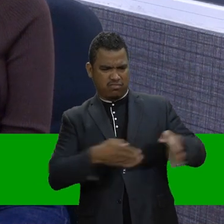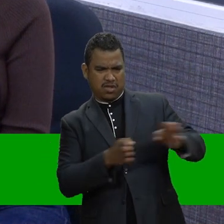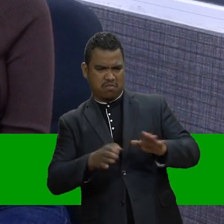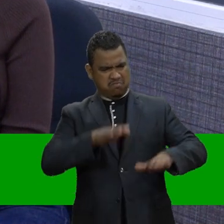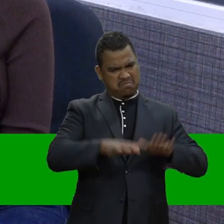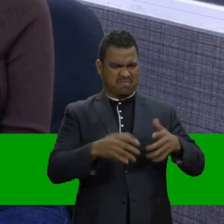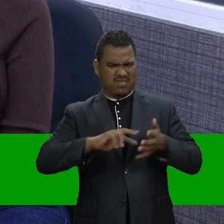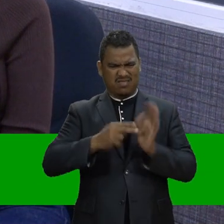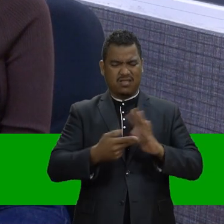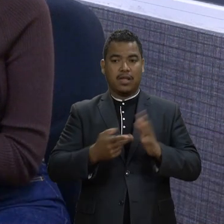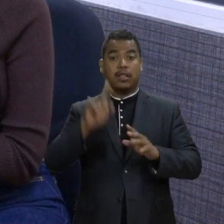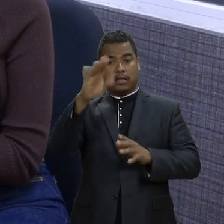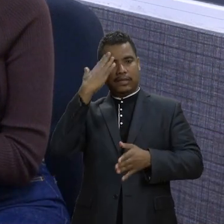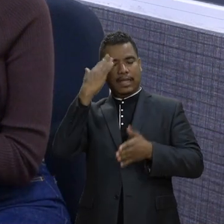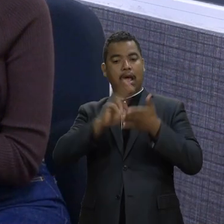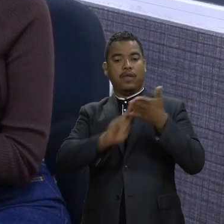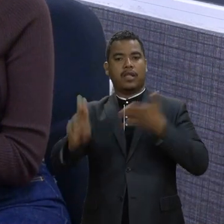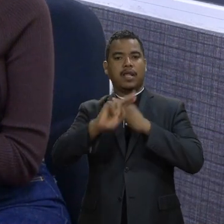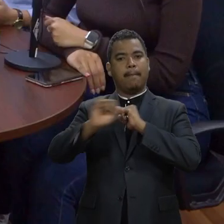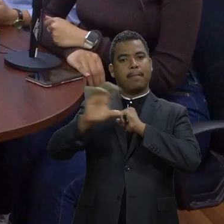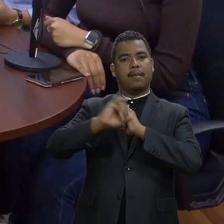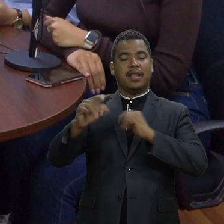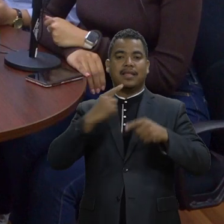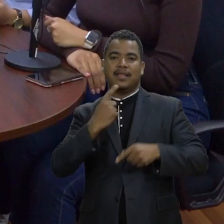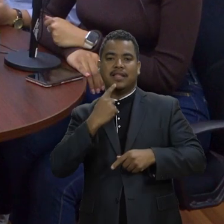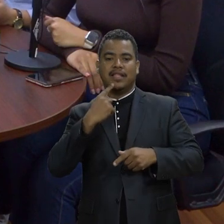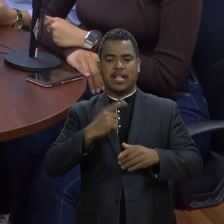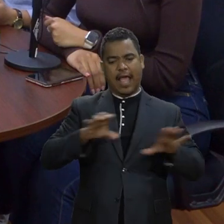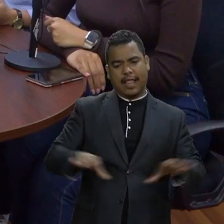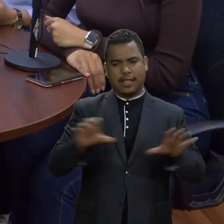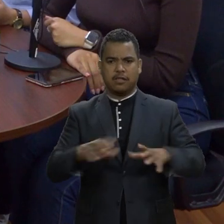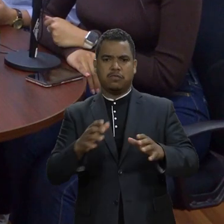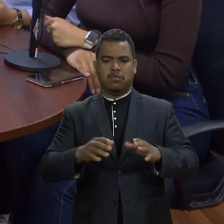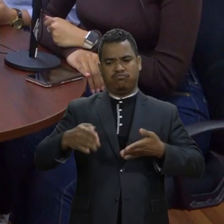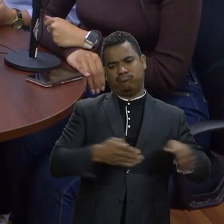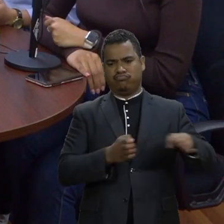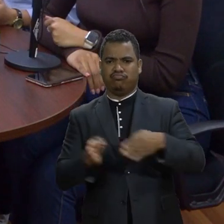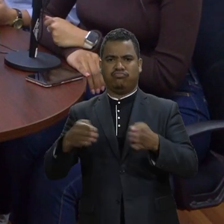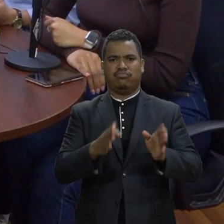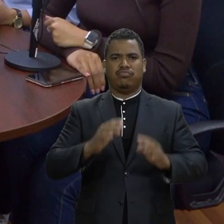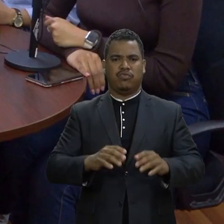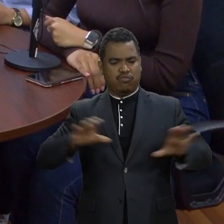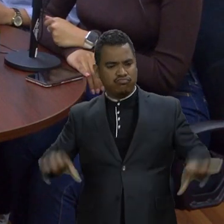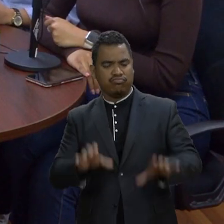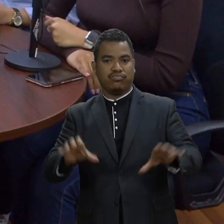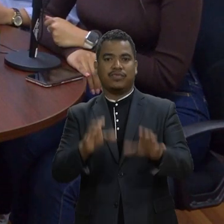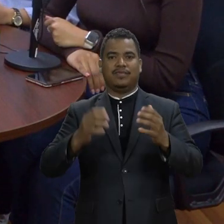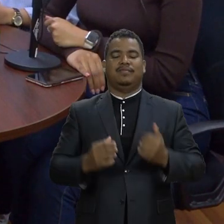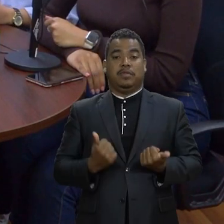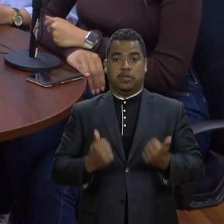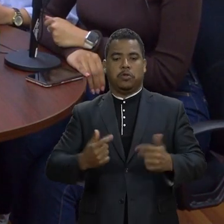nuestra universidad, el cual muchos conocen, que es Haciendo Camino al Andar. Asimismo, aquí, a través de contenidos valiosos, estaremos haciendo camino